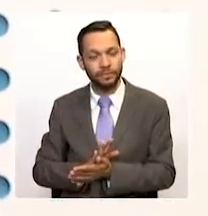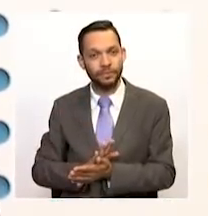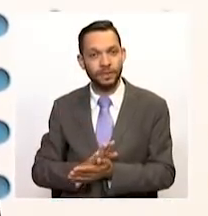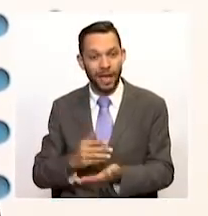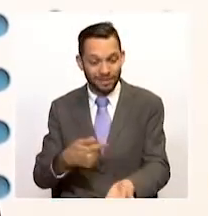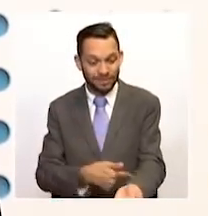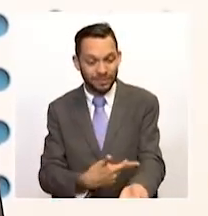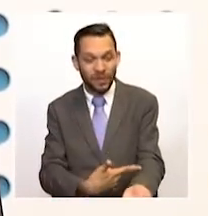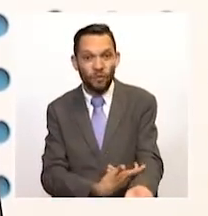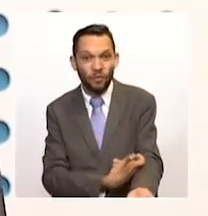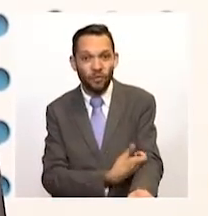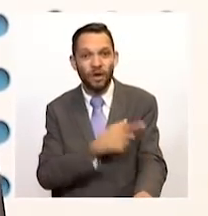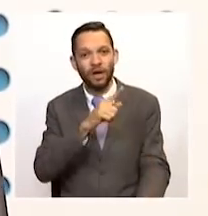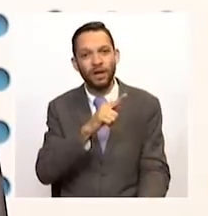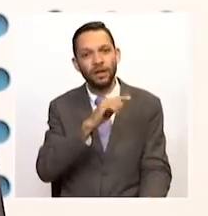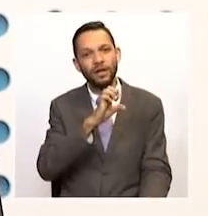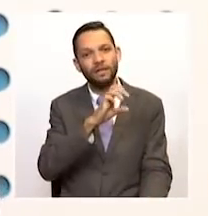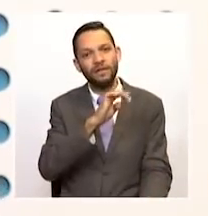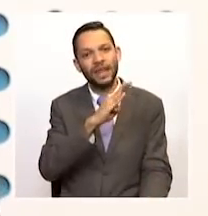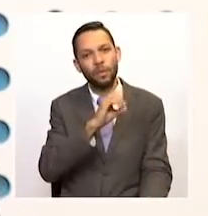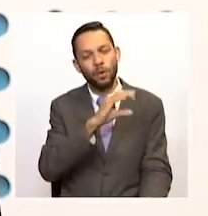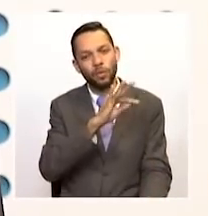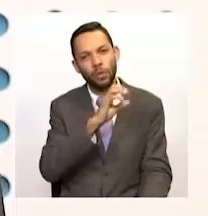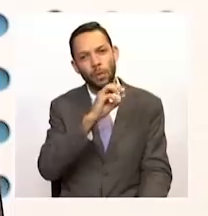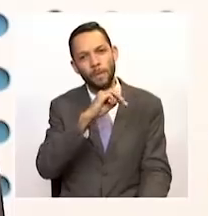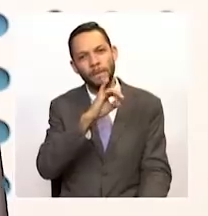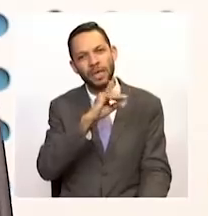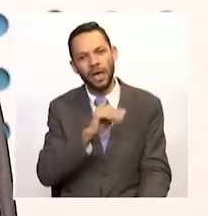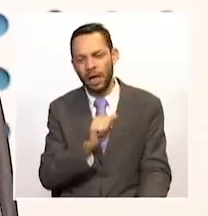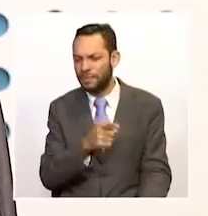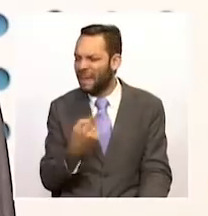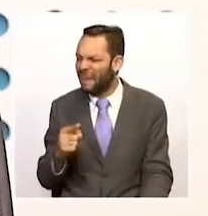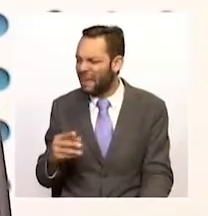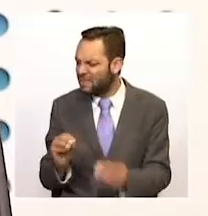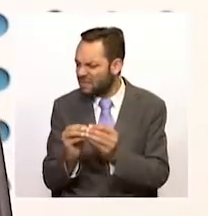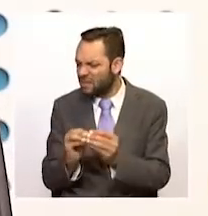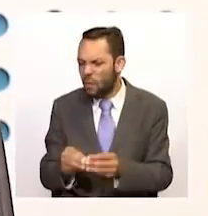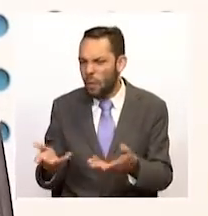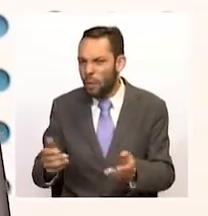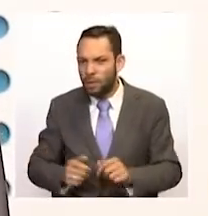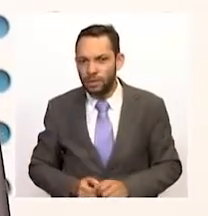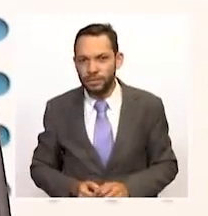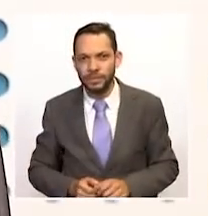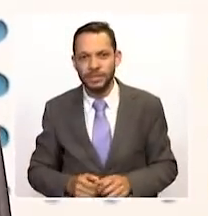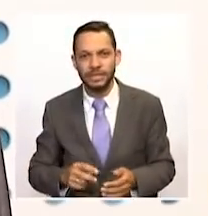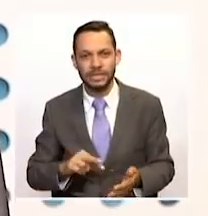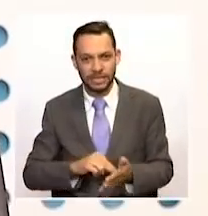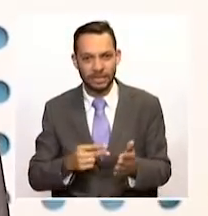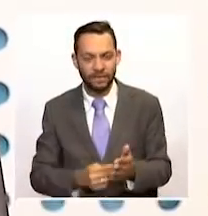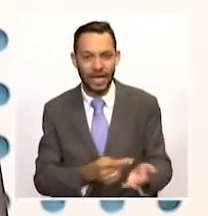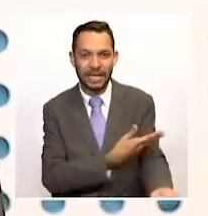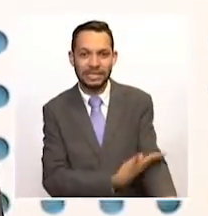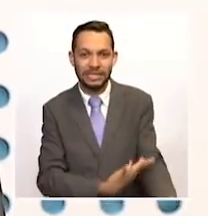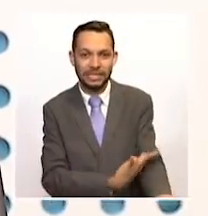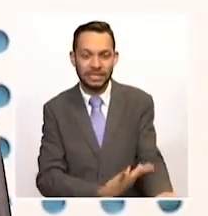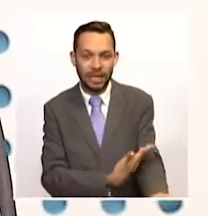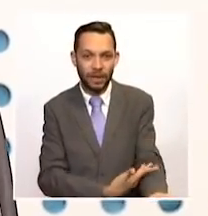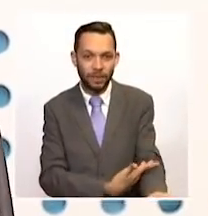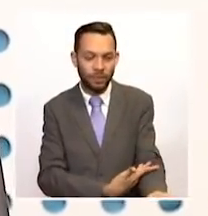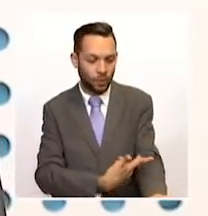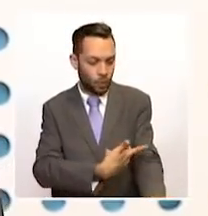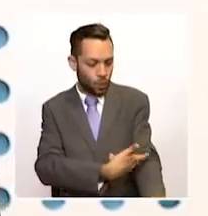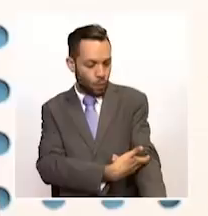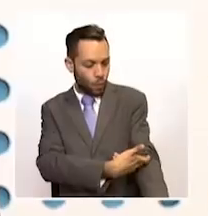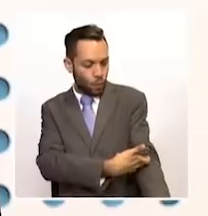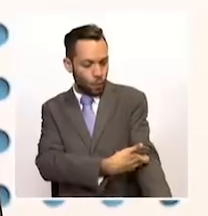más o menos el promedio que si hay 64 la flebotomía es la sacada de sangre en 500 centímetros